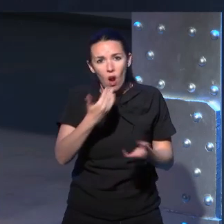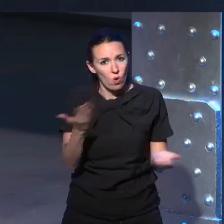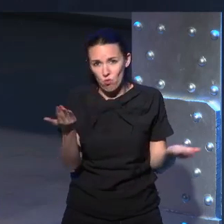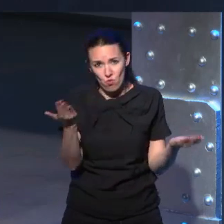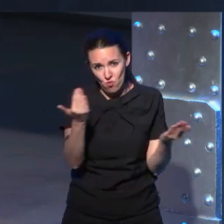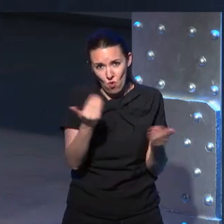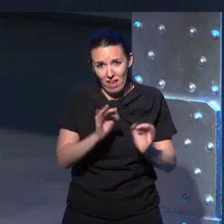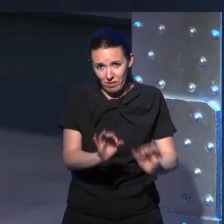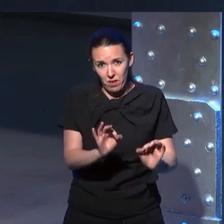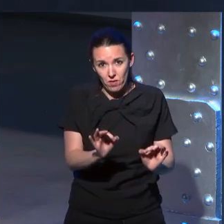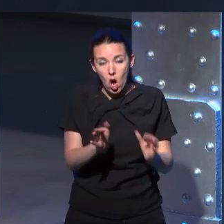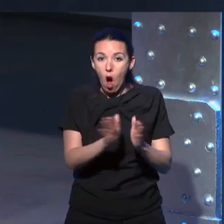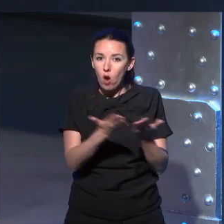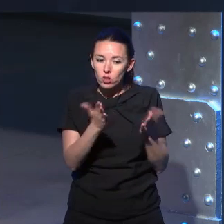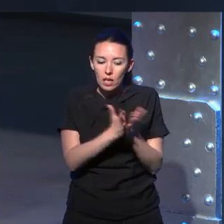impregnado por la